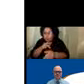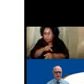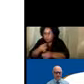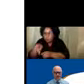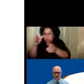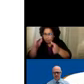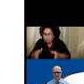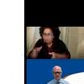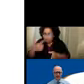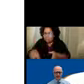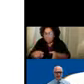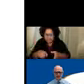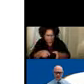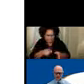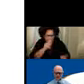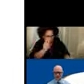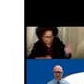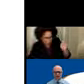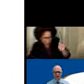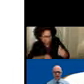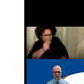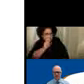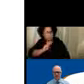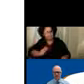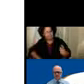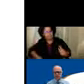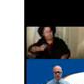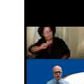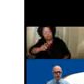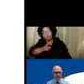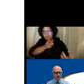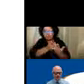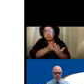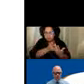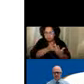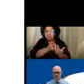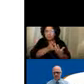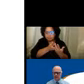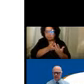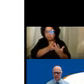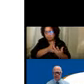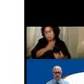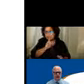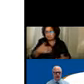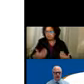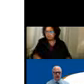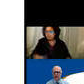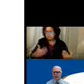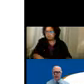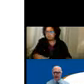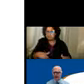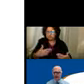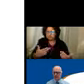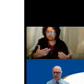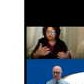profesionales de servicio directo, los cuales se adaptan para poder suplir las necesidades de las personas que lo necesitan. Y realmente